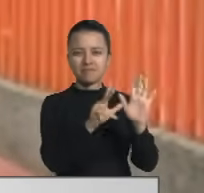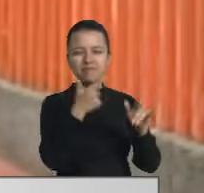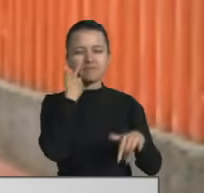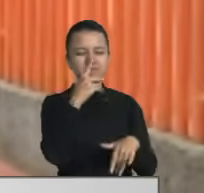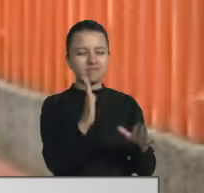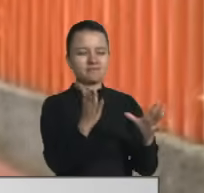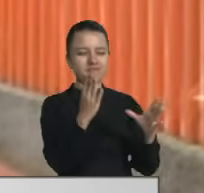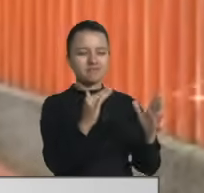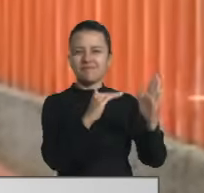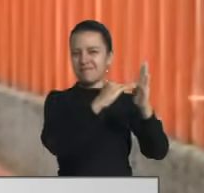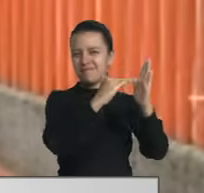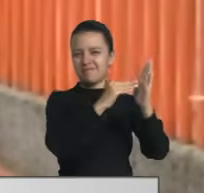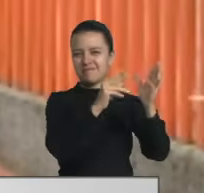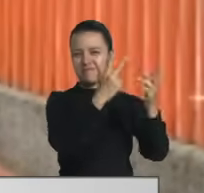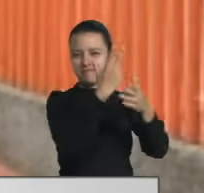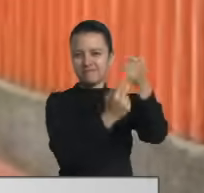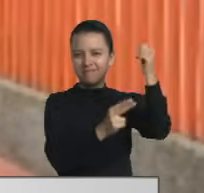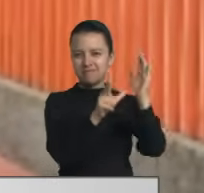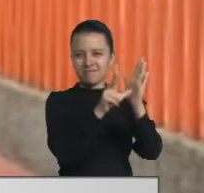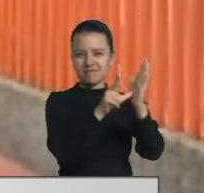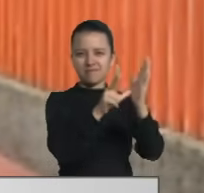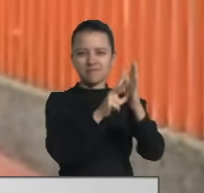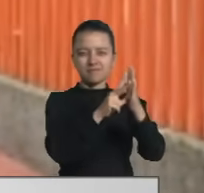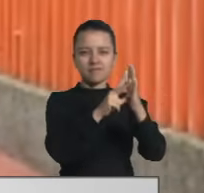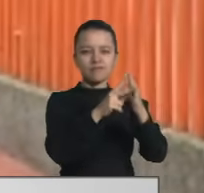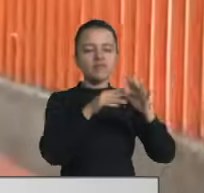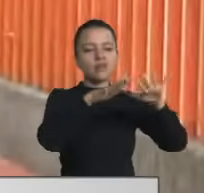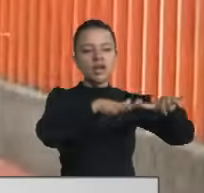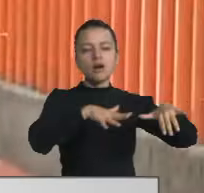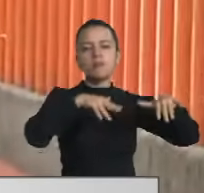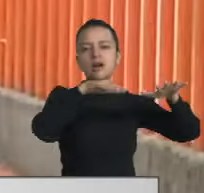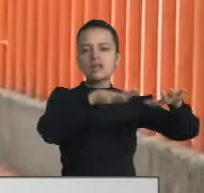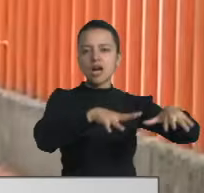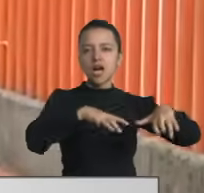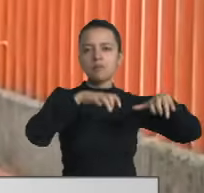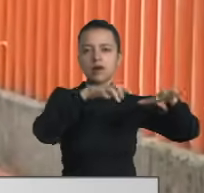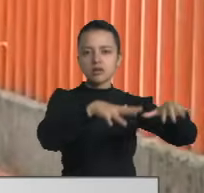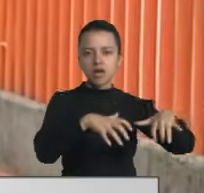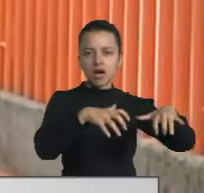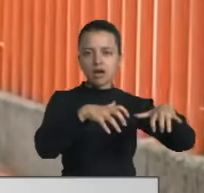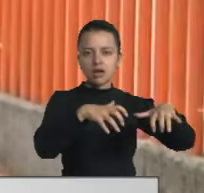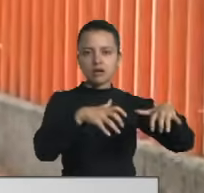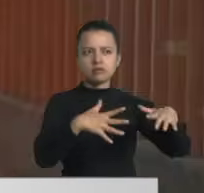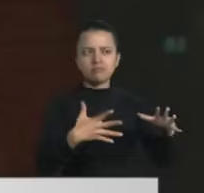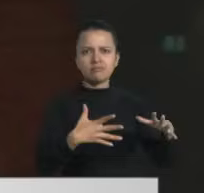La mujer fue sometida a tortura y le quemaron su rostro con una plancha.